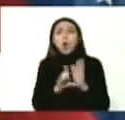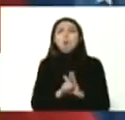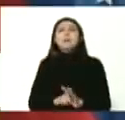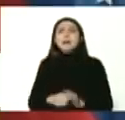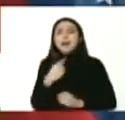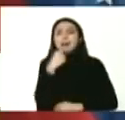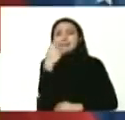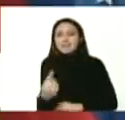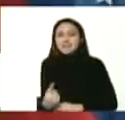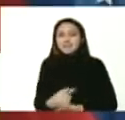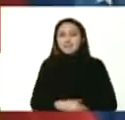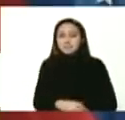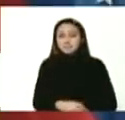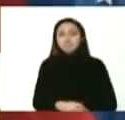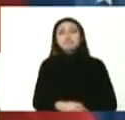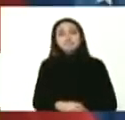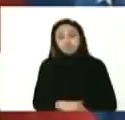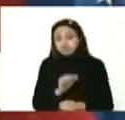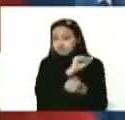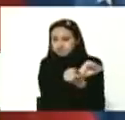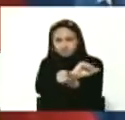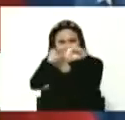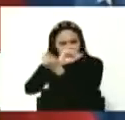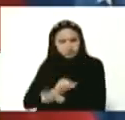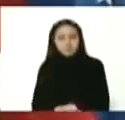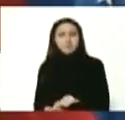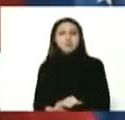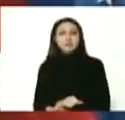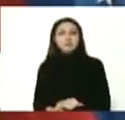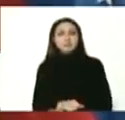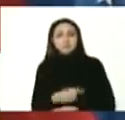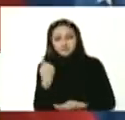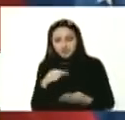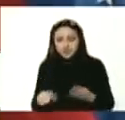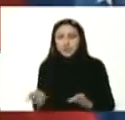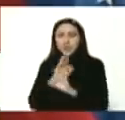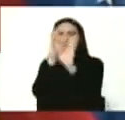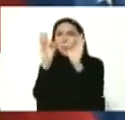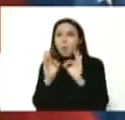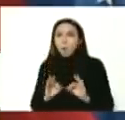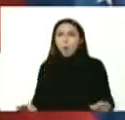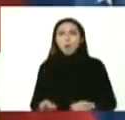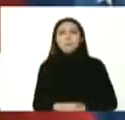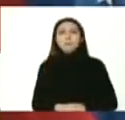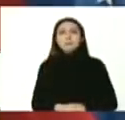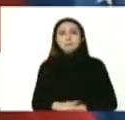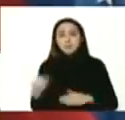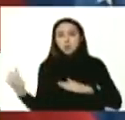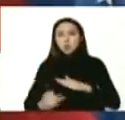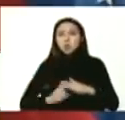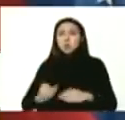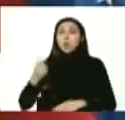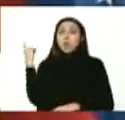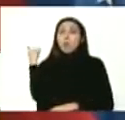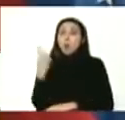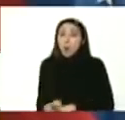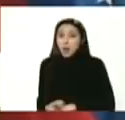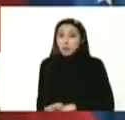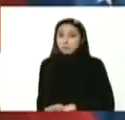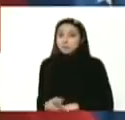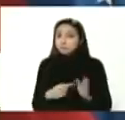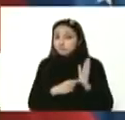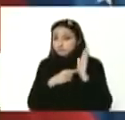establece este tipo de apelación, repito, con efecto suspensivo, que los tribunales están en la obligación, yo quiero recordar